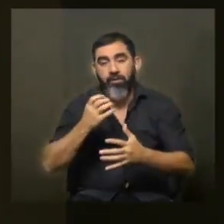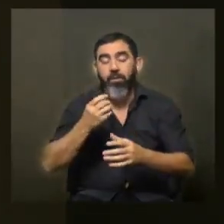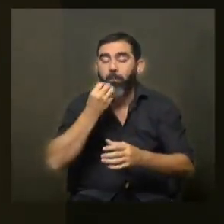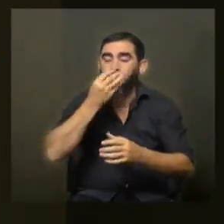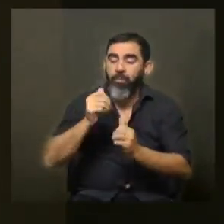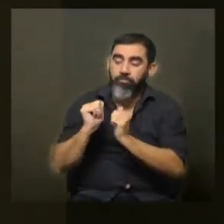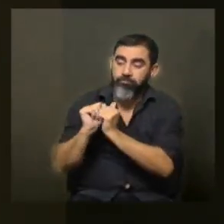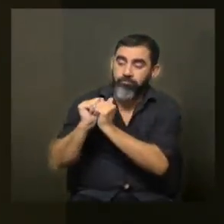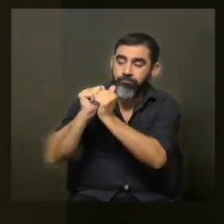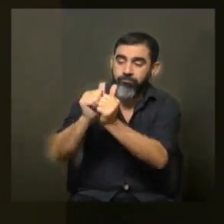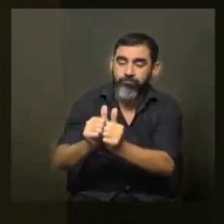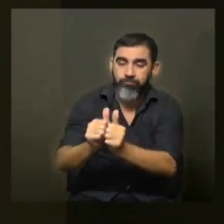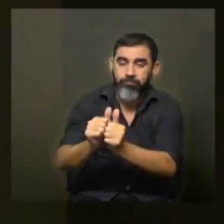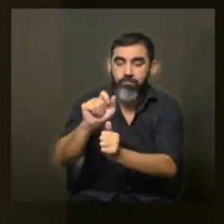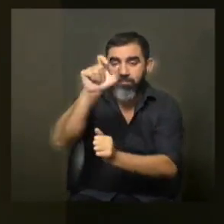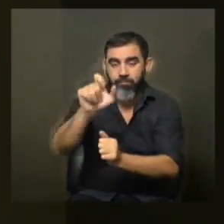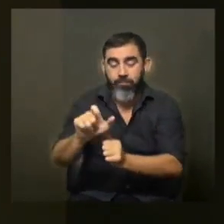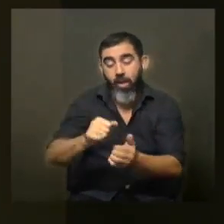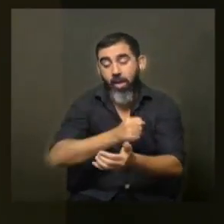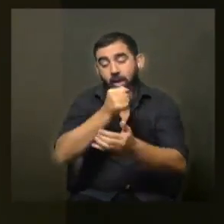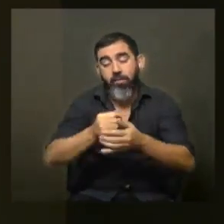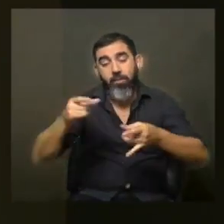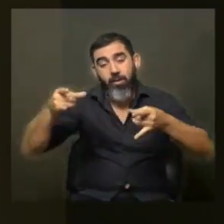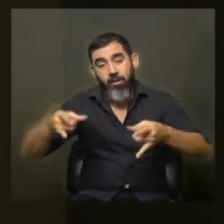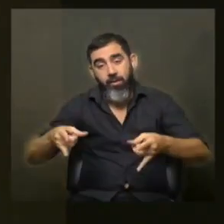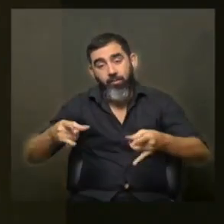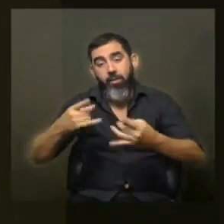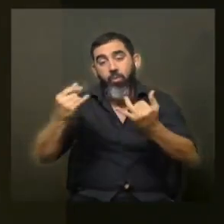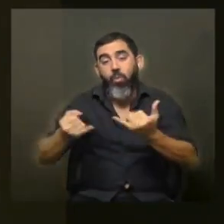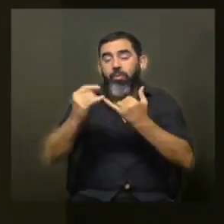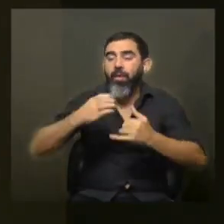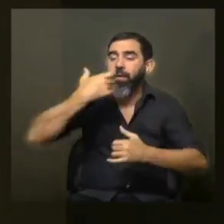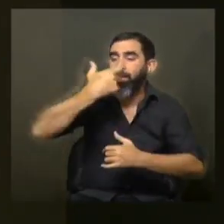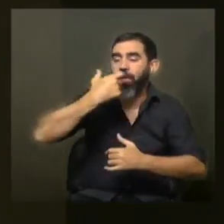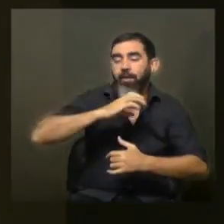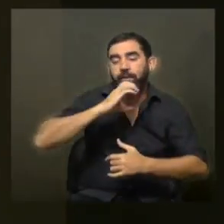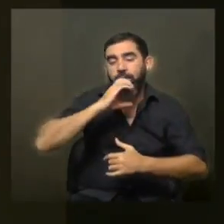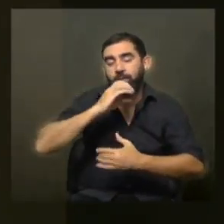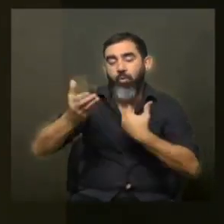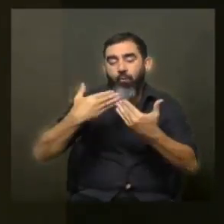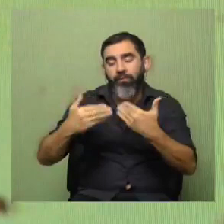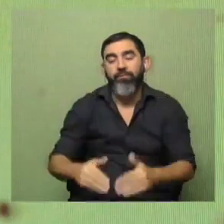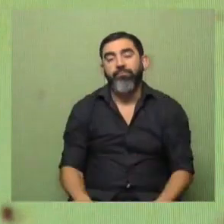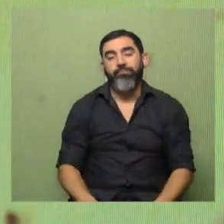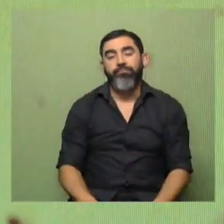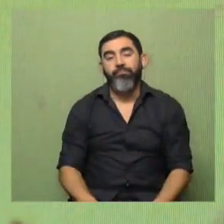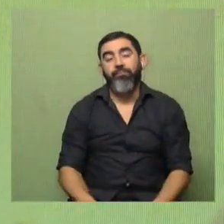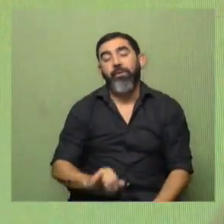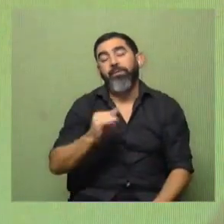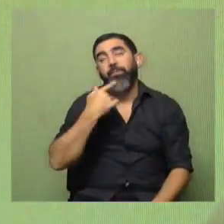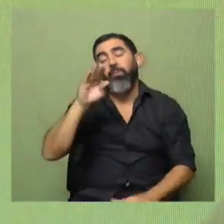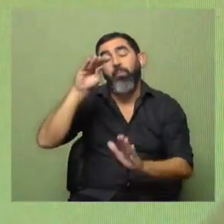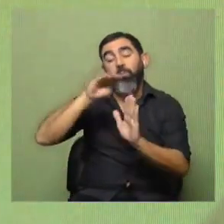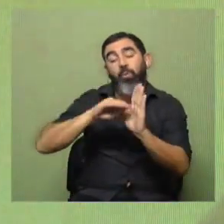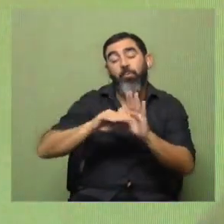mejor acompañar al sonámbulo o a la sonámbula a la cama y al otro día reírse juntos o, bueno, conversar. Si esto fuera el programa aquel